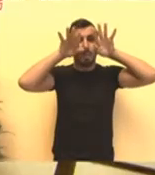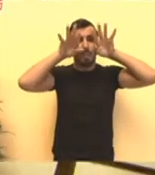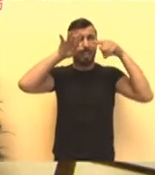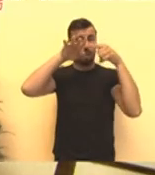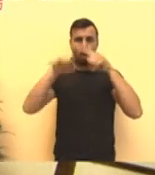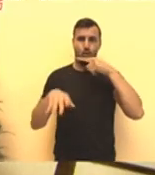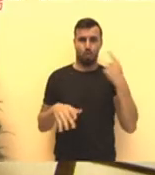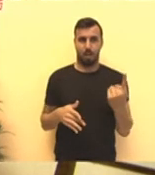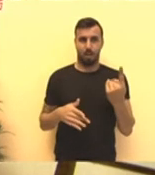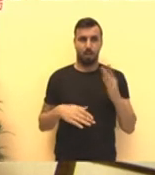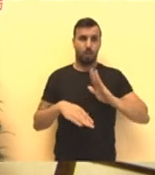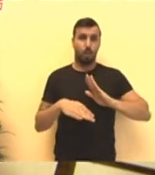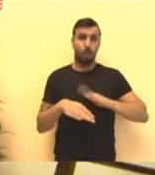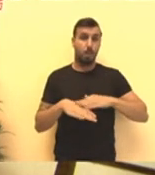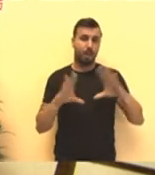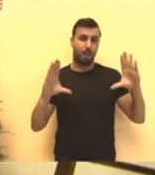por el dichoso colchón,